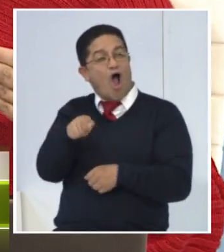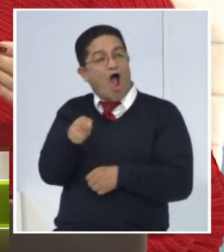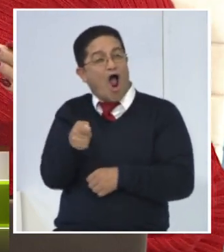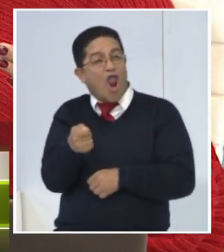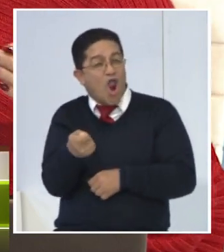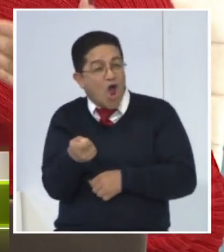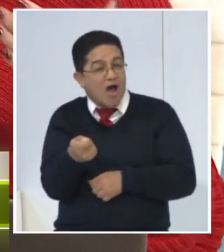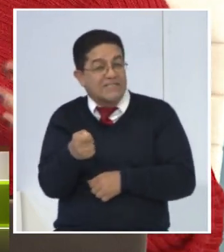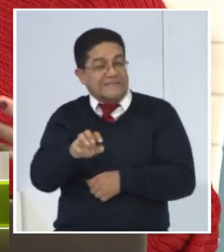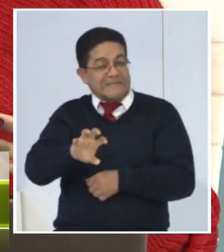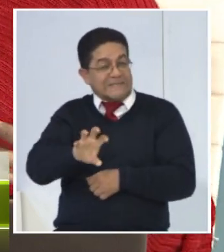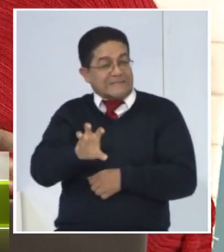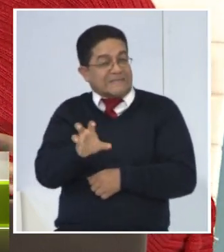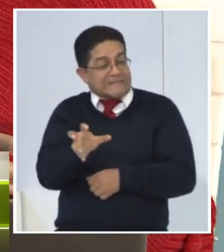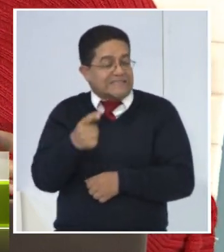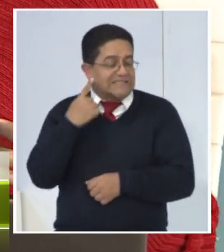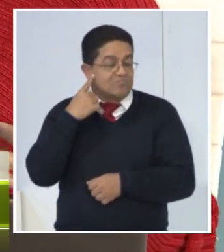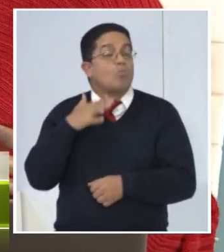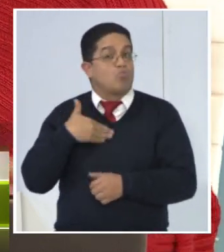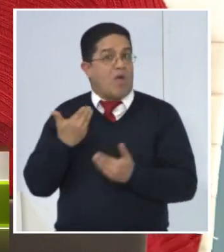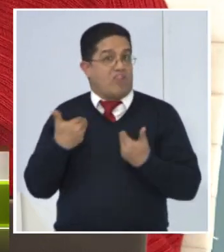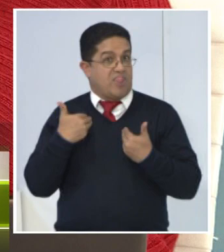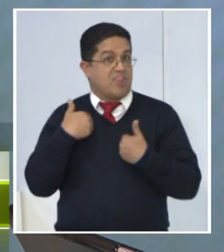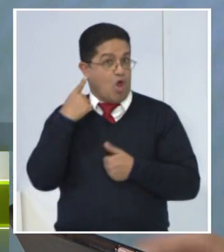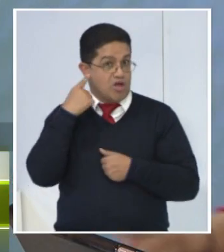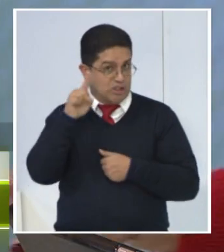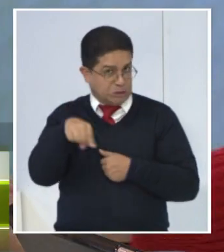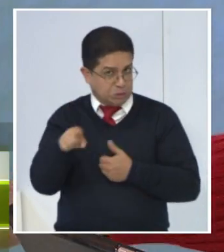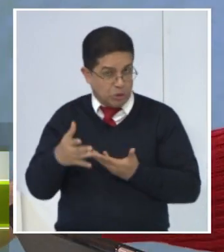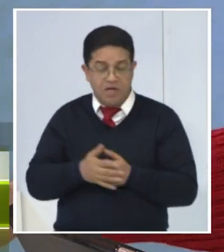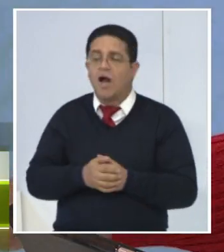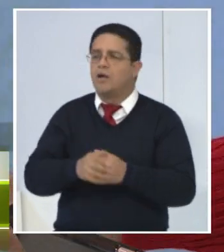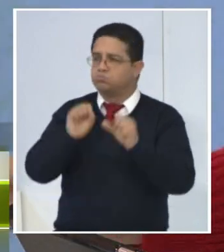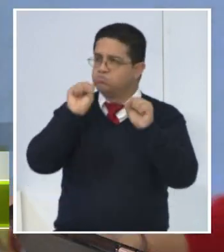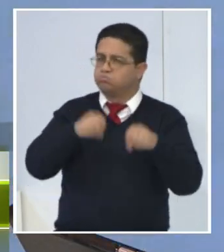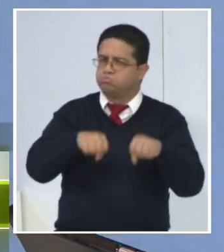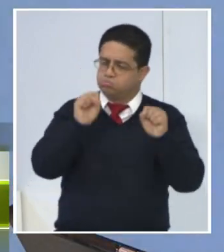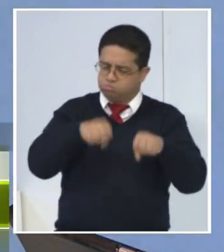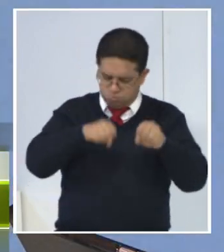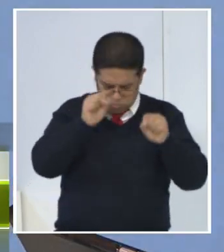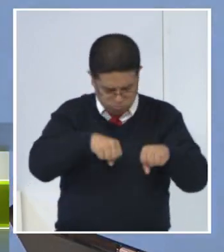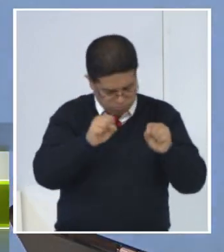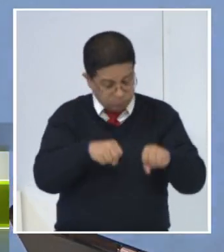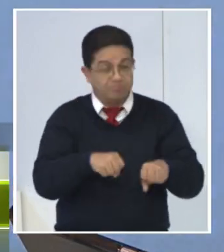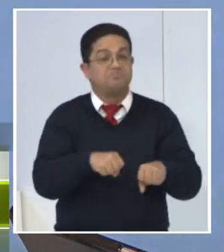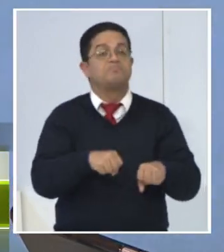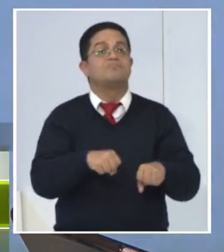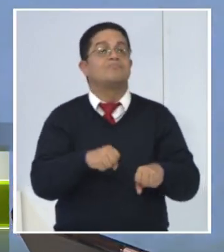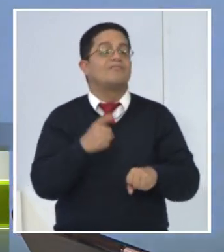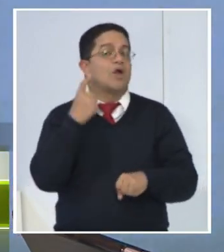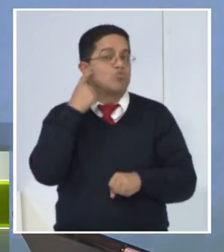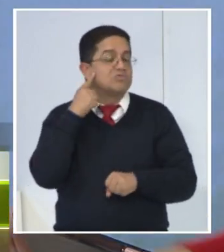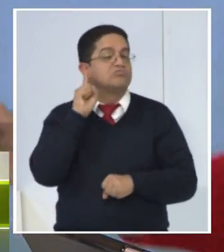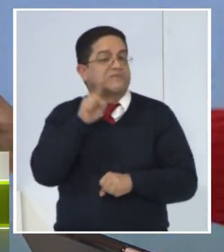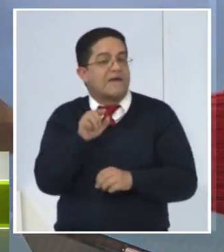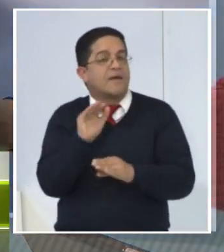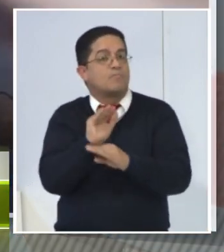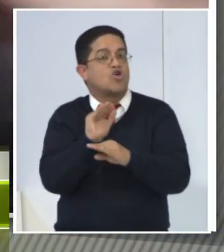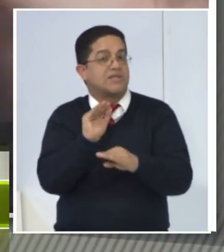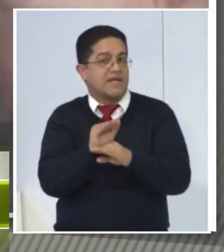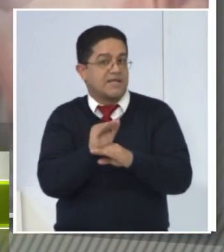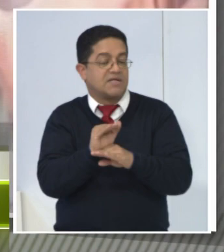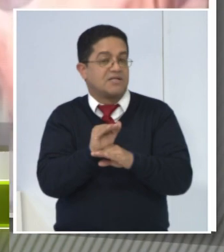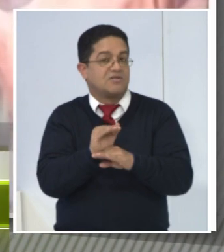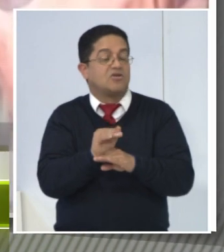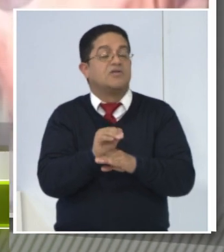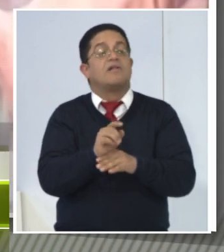ese dispositivo puede afectar o no nuestro oído, ¿no? Sí, por supuesto. Mira, la audición hay que protegerla. Es un sentido maravilloso, pero